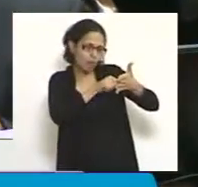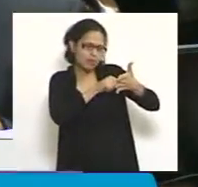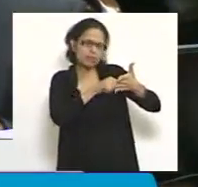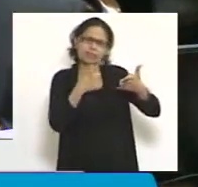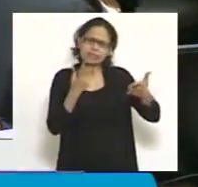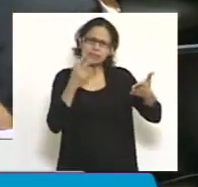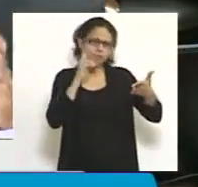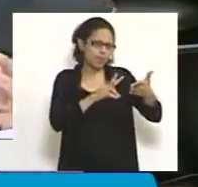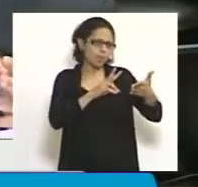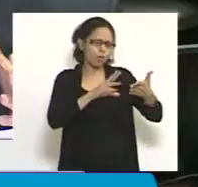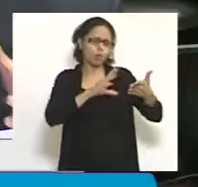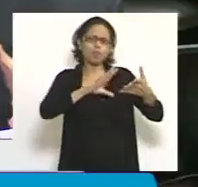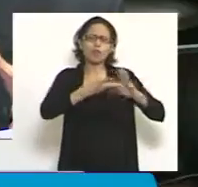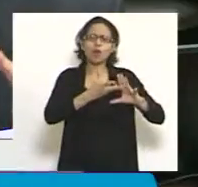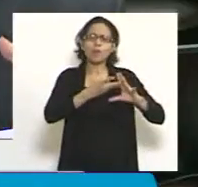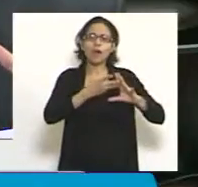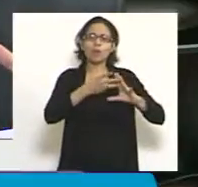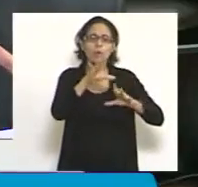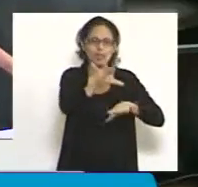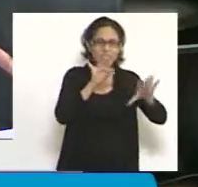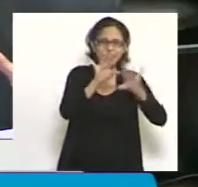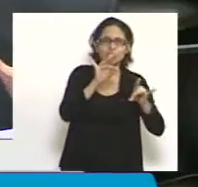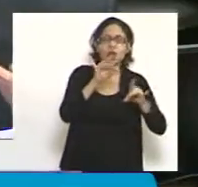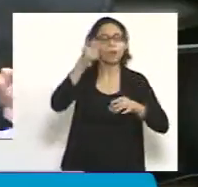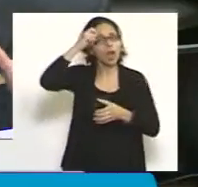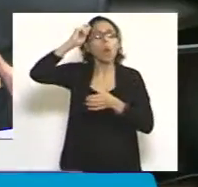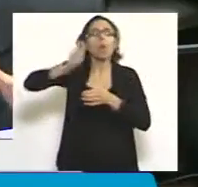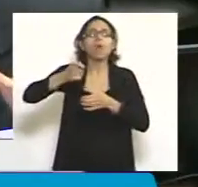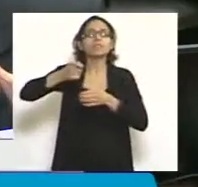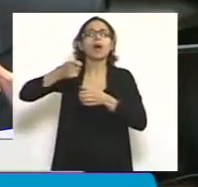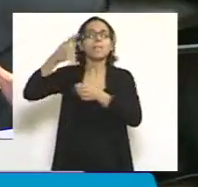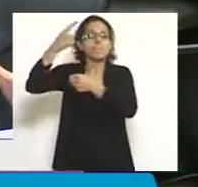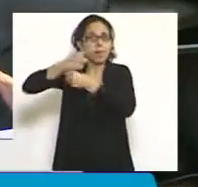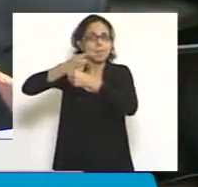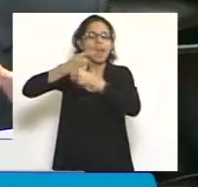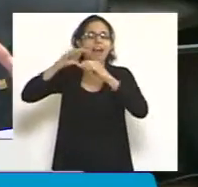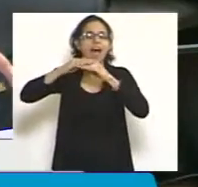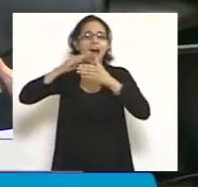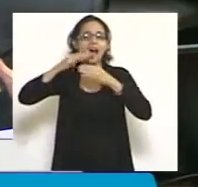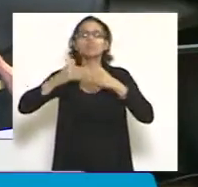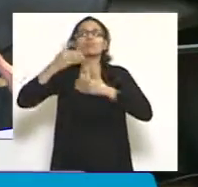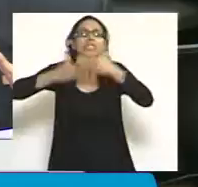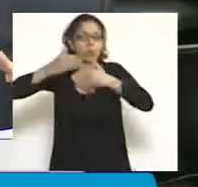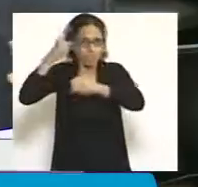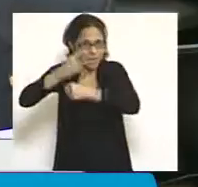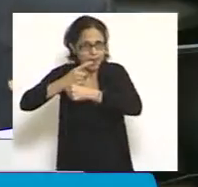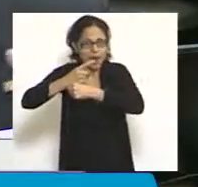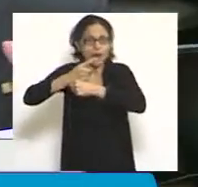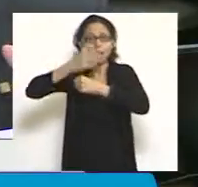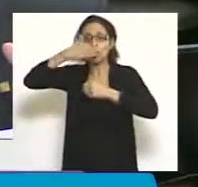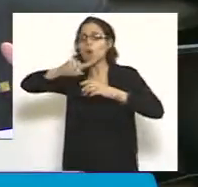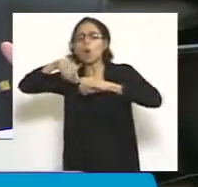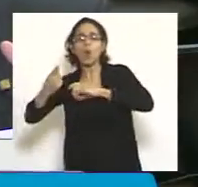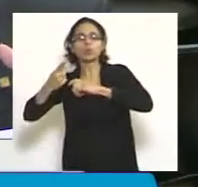unifica lo que son las designaciones de los jueces de primera instancia y los jueces de Cámara, donde claramente, según el Consejo